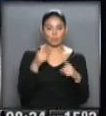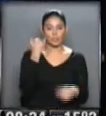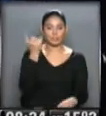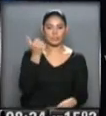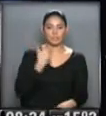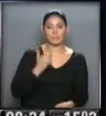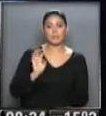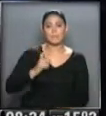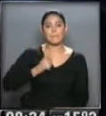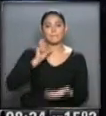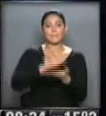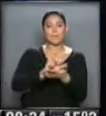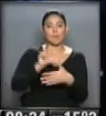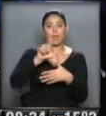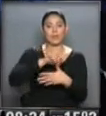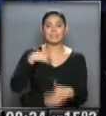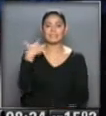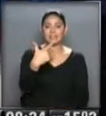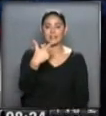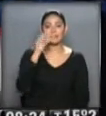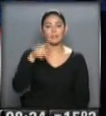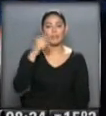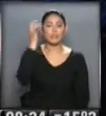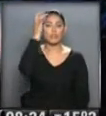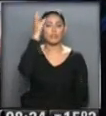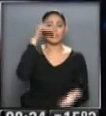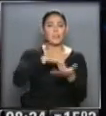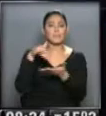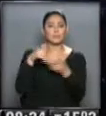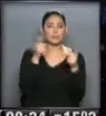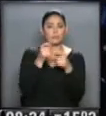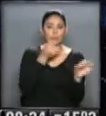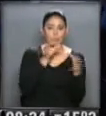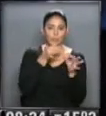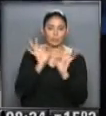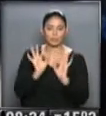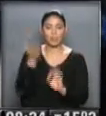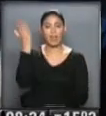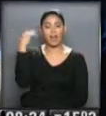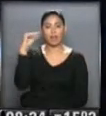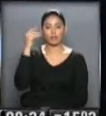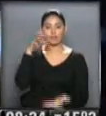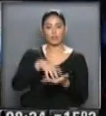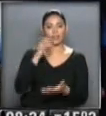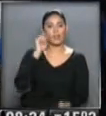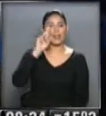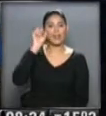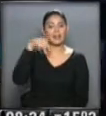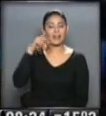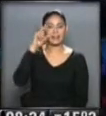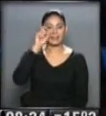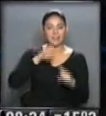ganadora de 3 Grammy Latinos, que ha vendido más de 12 millones de placas en el mundo, estuvo anoche en el Gran Rex disfrutando